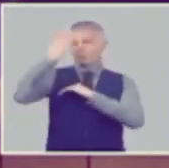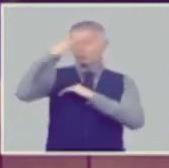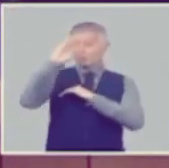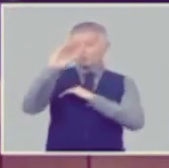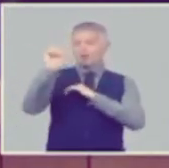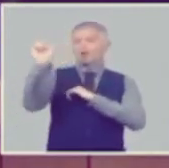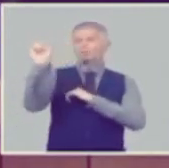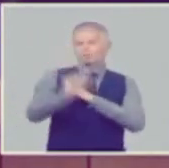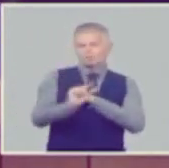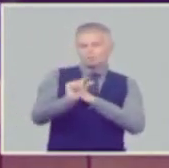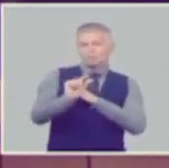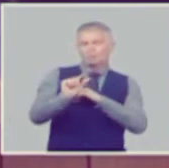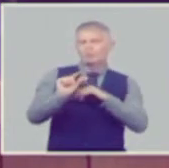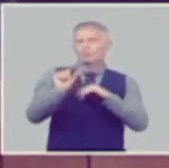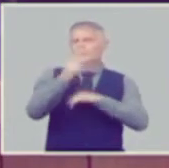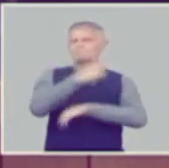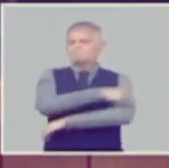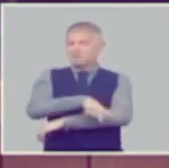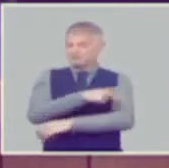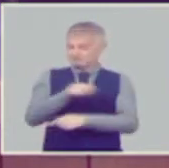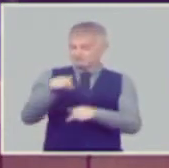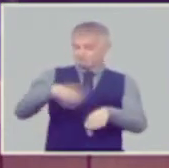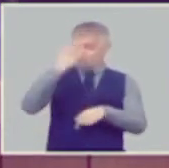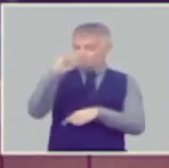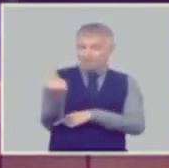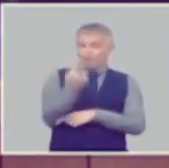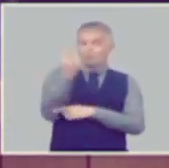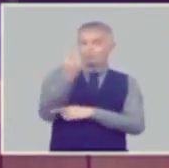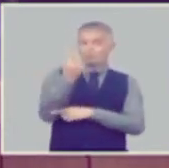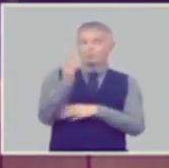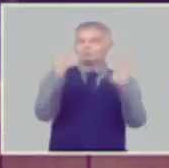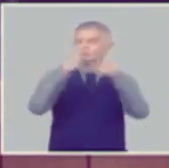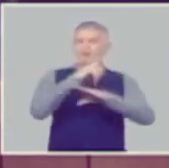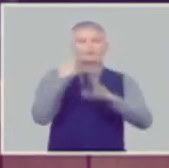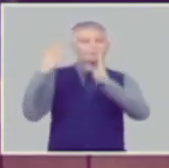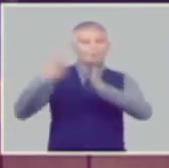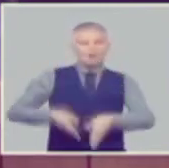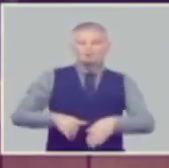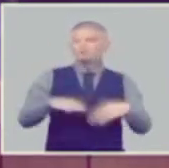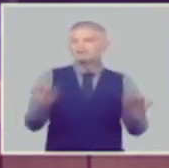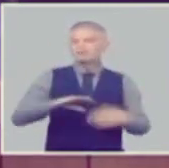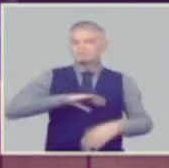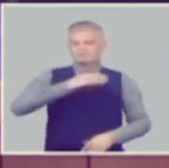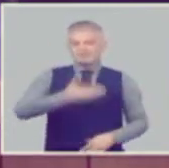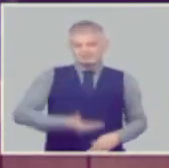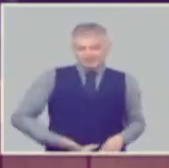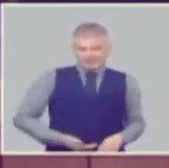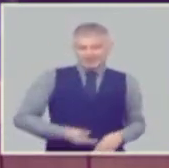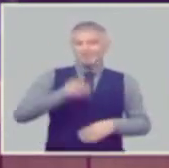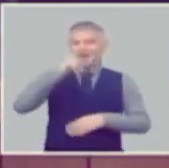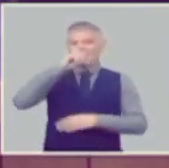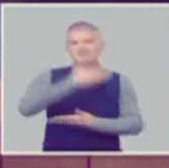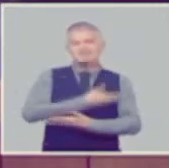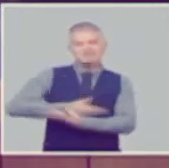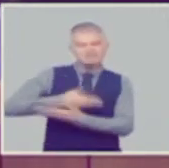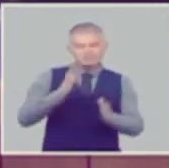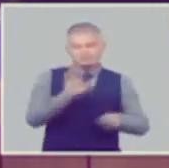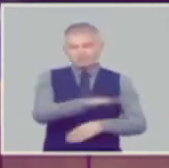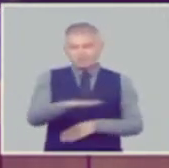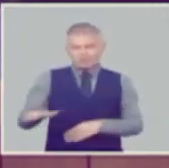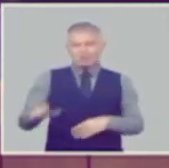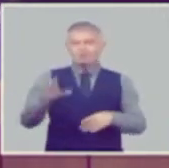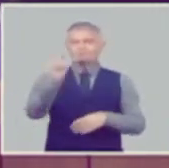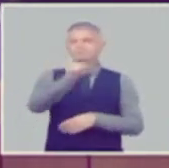no han registrado muertes por COVID de embarazadas, niños ni personal sanitario. Cerca del 90% de